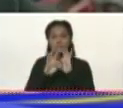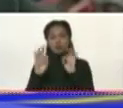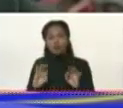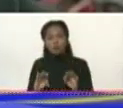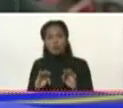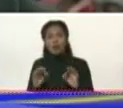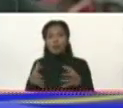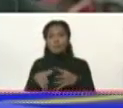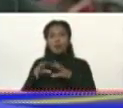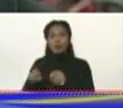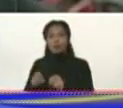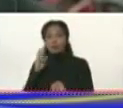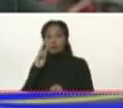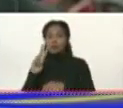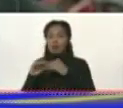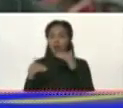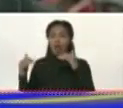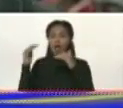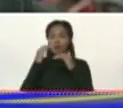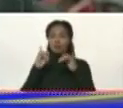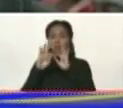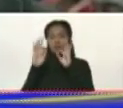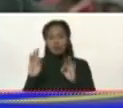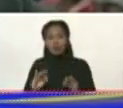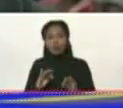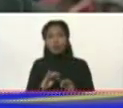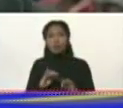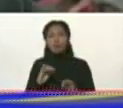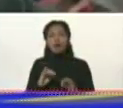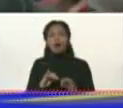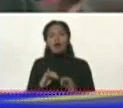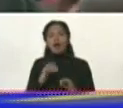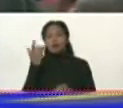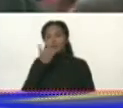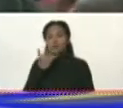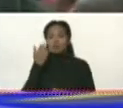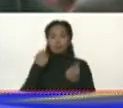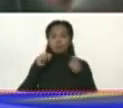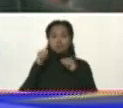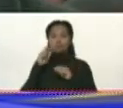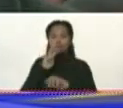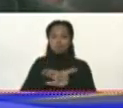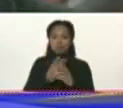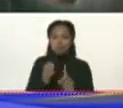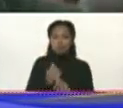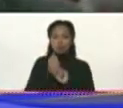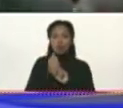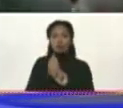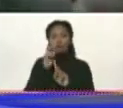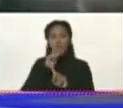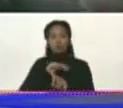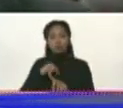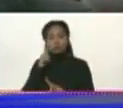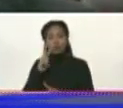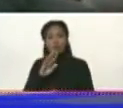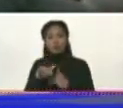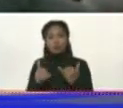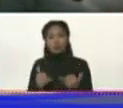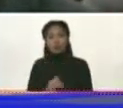y alcanzar el reconocimiento étnico afrodescendiente en el ejercicio del poder. Estos fueron...